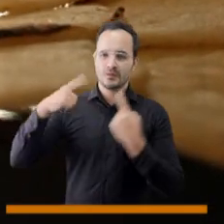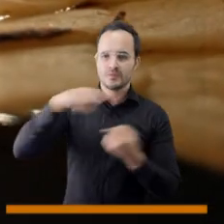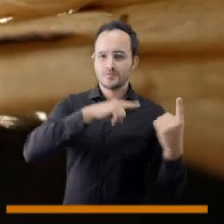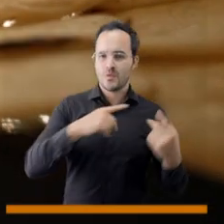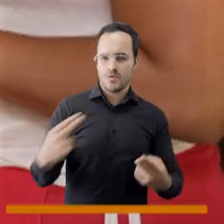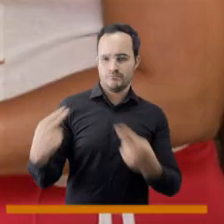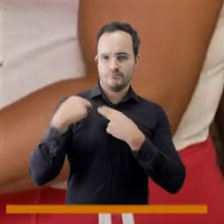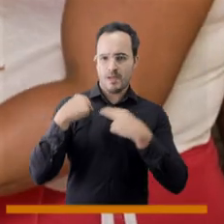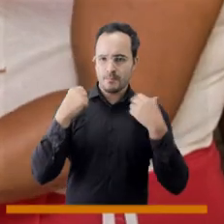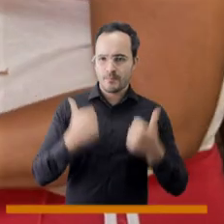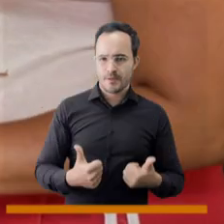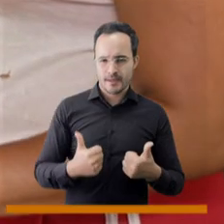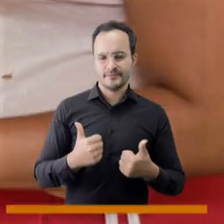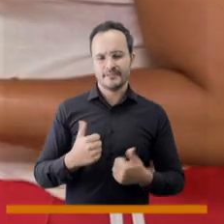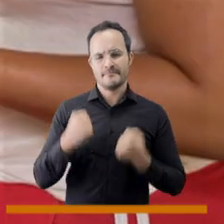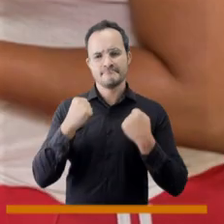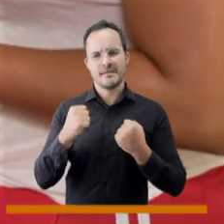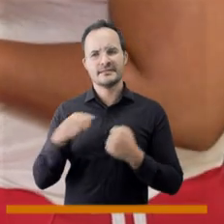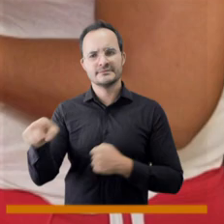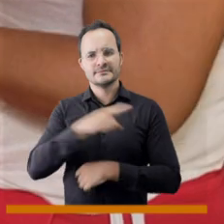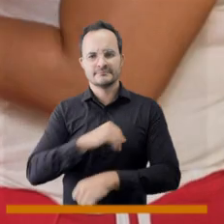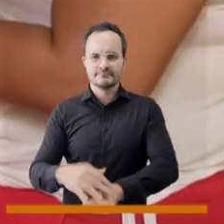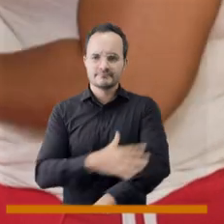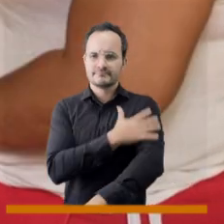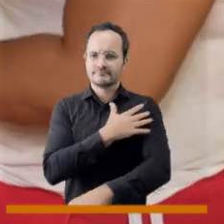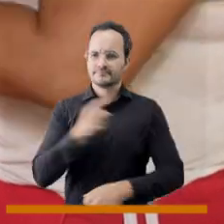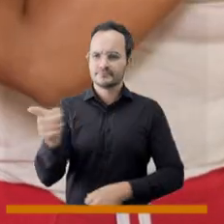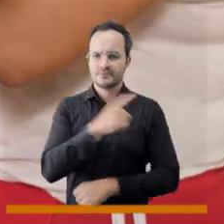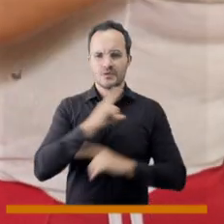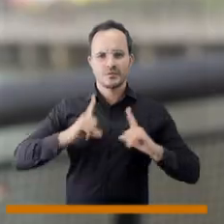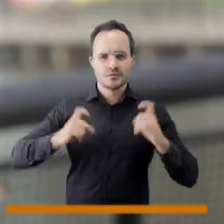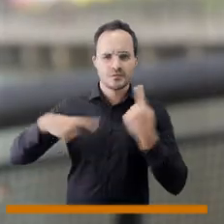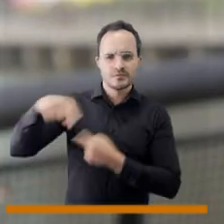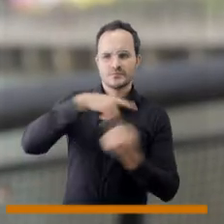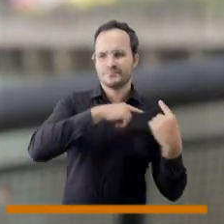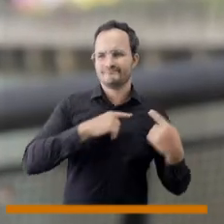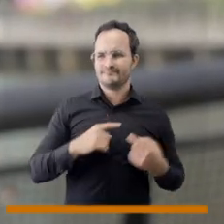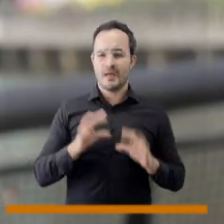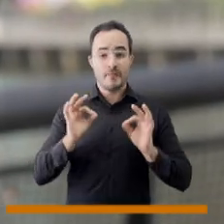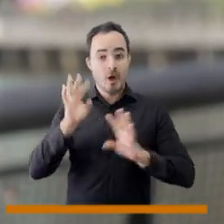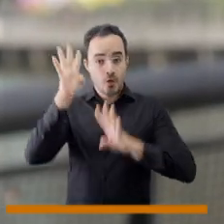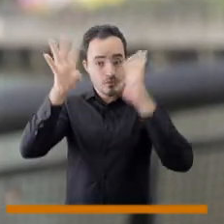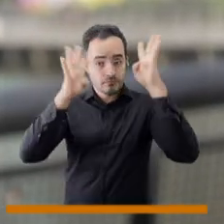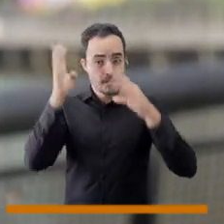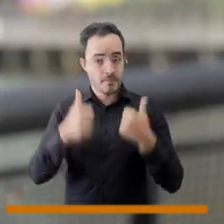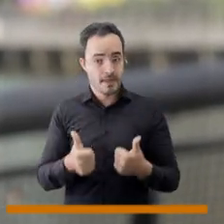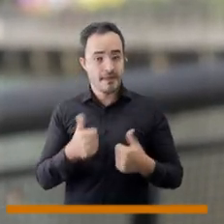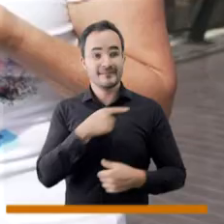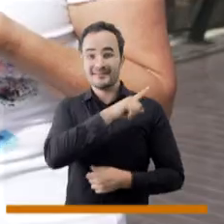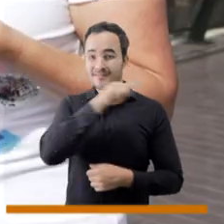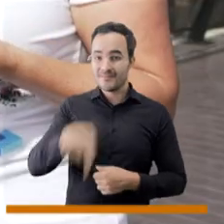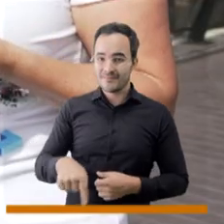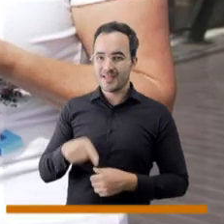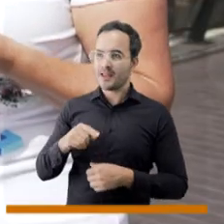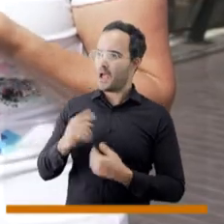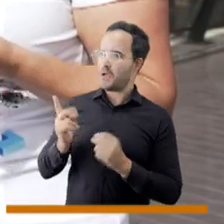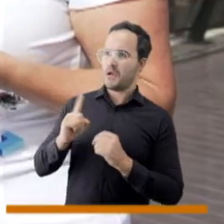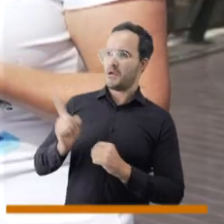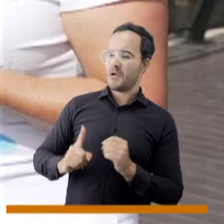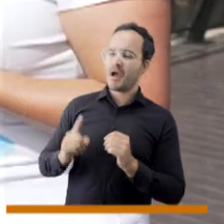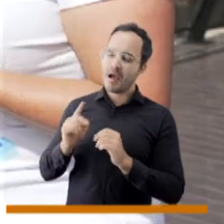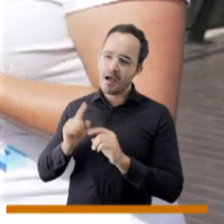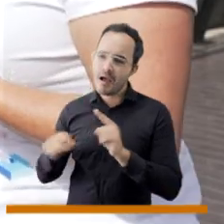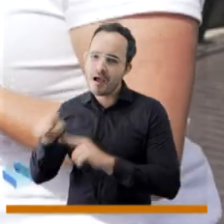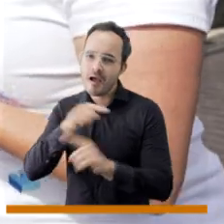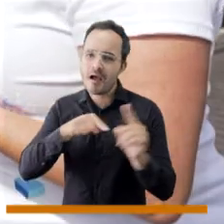turismo responsable, donde se sensibilice al turista, un turismo creativo, que llegue acá el turista y se vaya